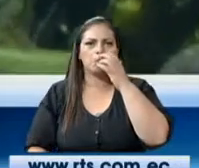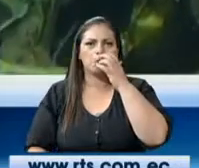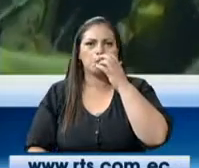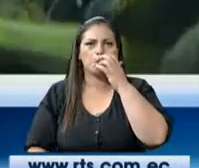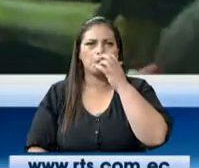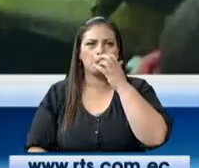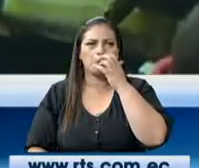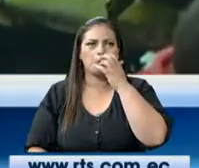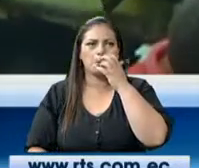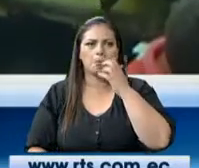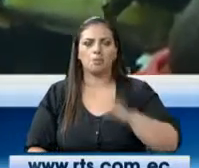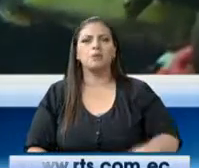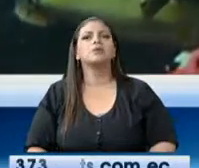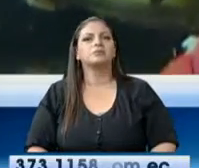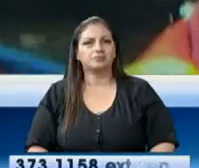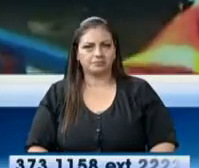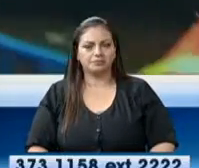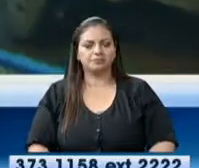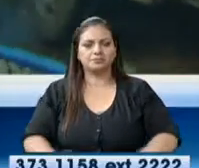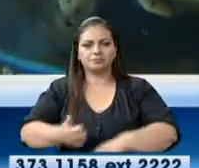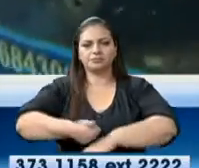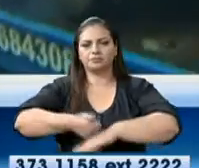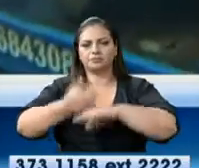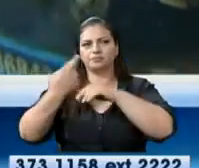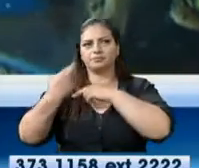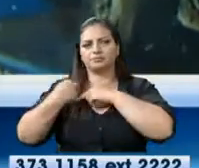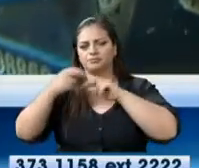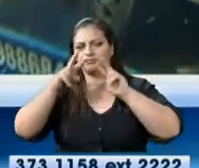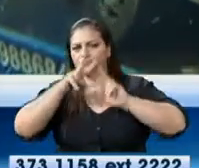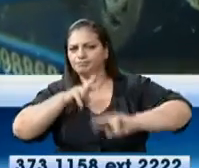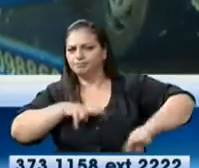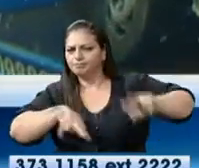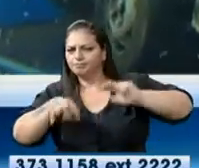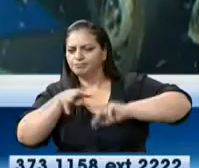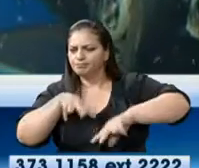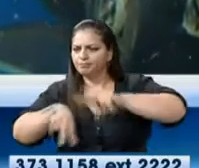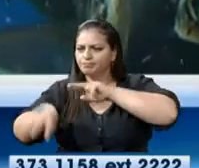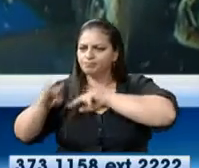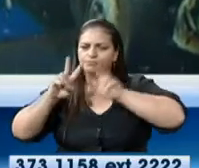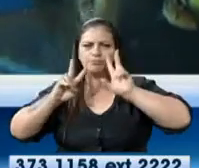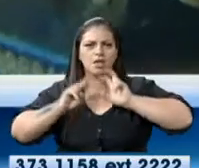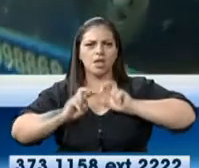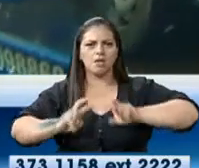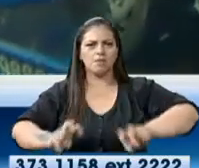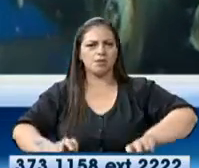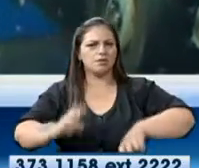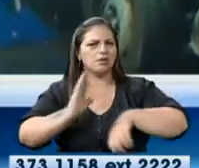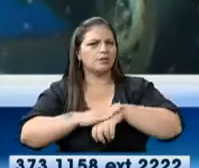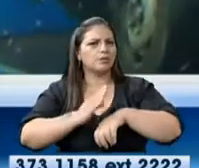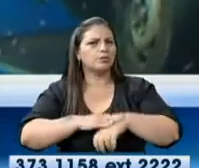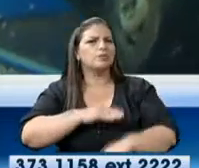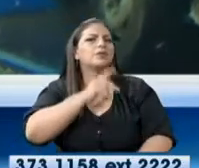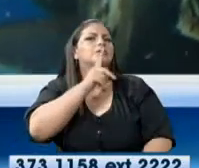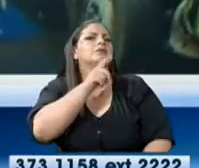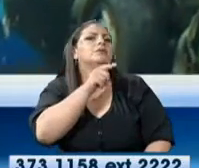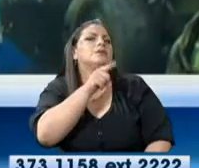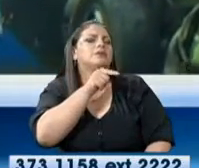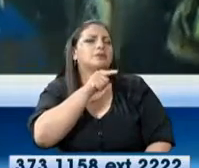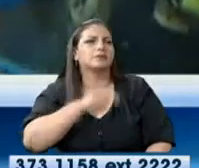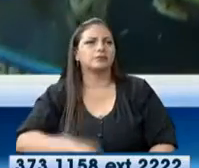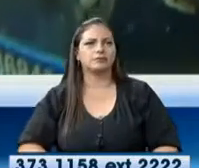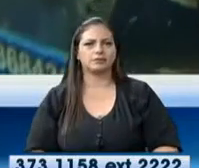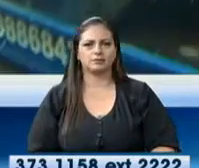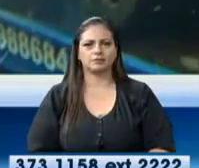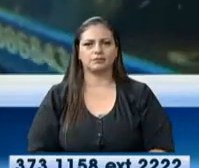ellos determinarán qué fue lo que pasó. ¿Qué pasó? ¿Quién? ¿Quién tuvo responsabilidad? ¿Quién tiene la responsabilidad mayor?